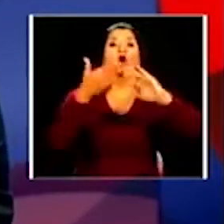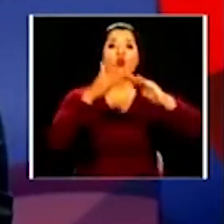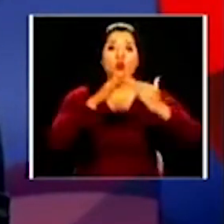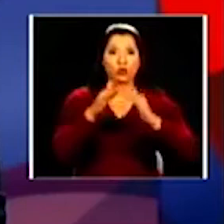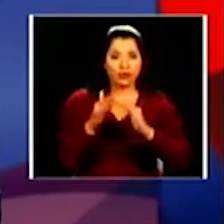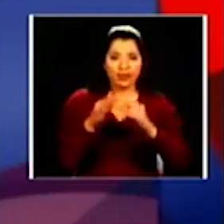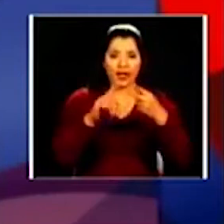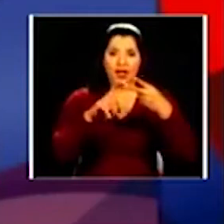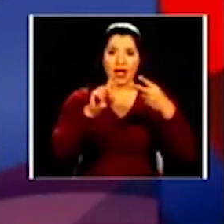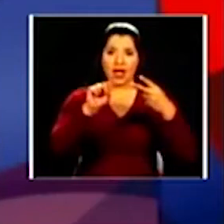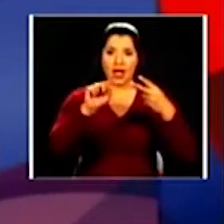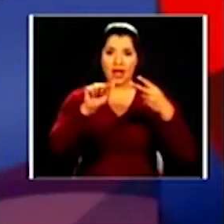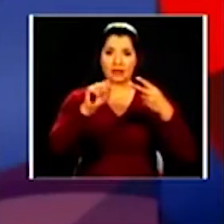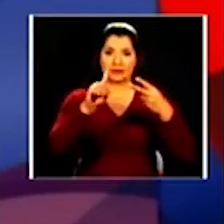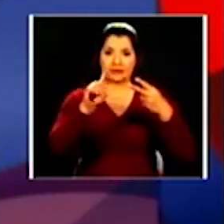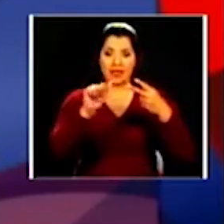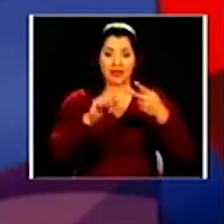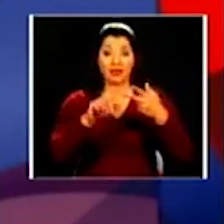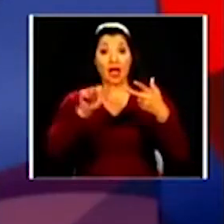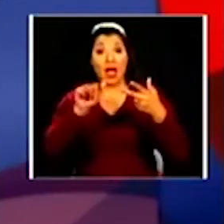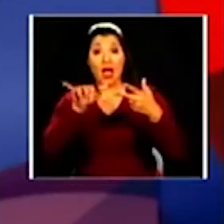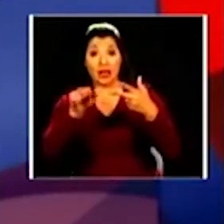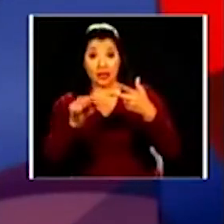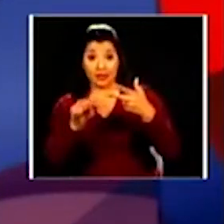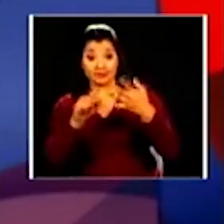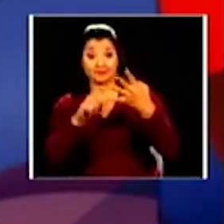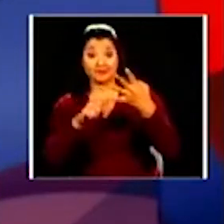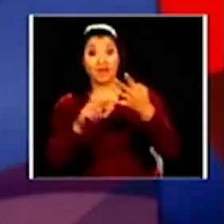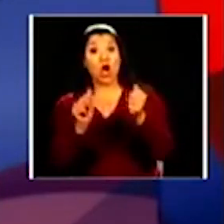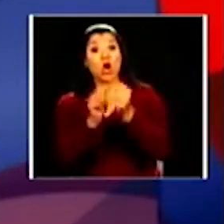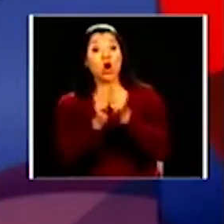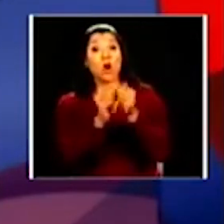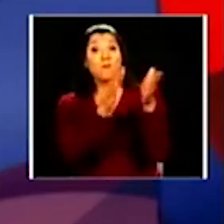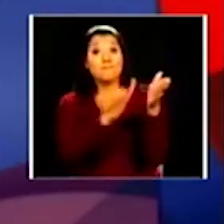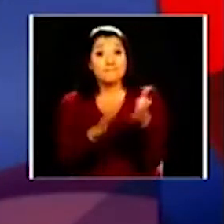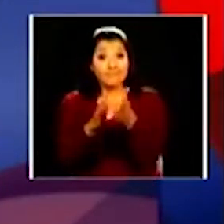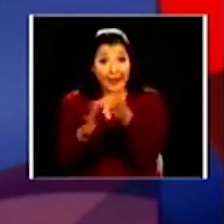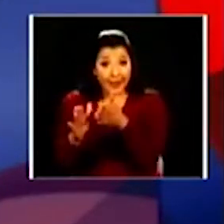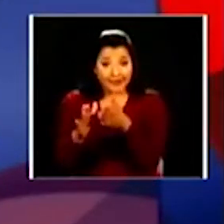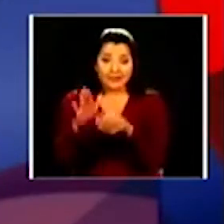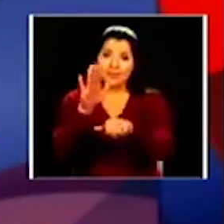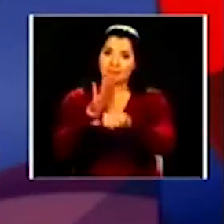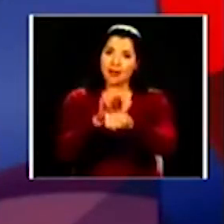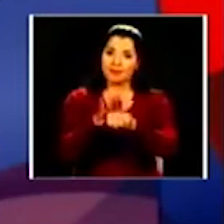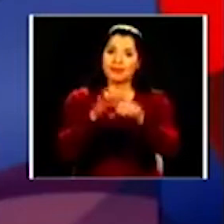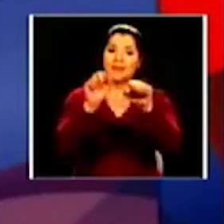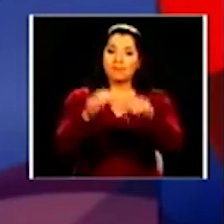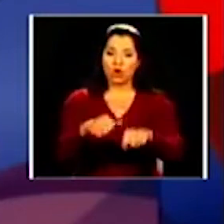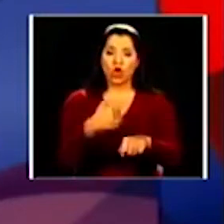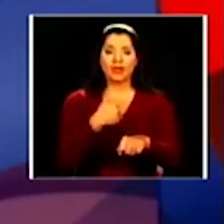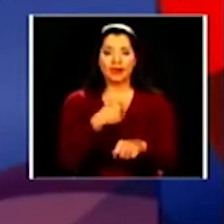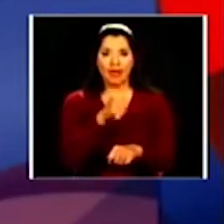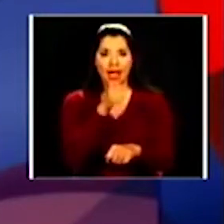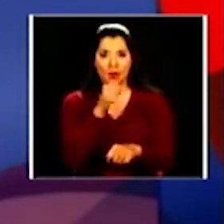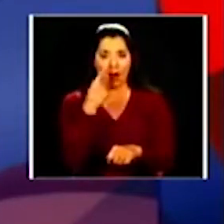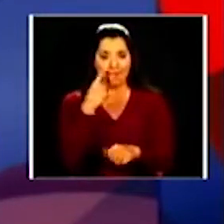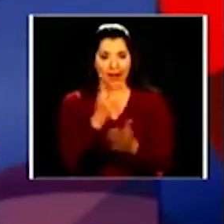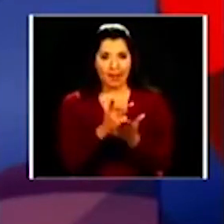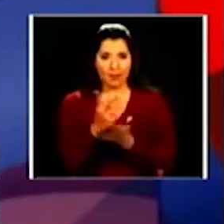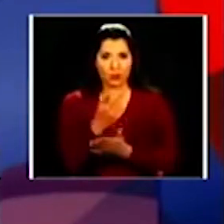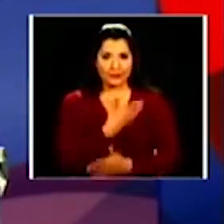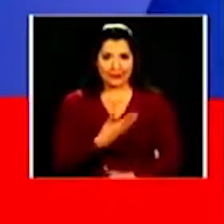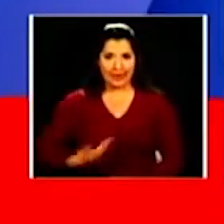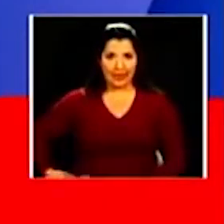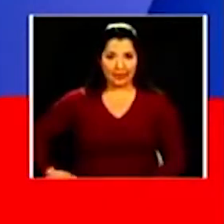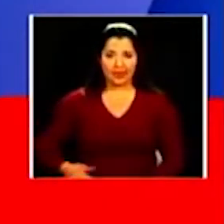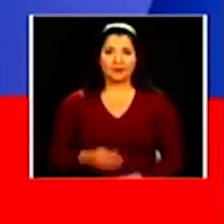y planes concretos y conjuntos es lo que nos permitirá garantizar el suministro para la provincia.